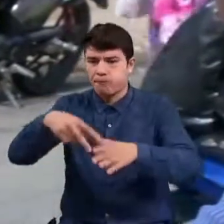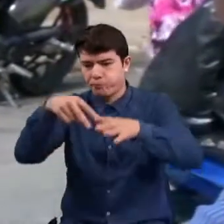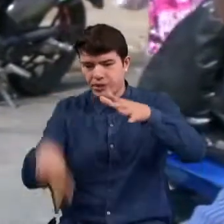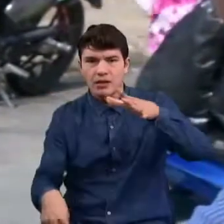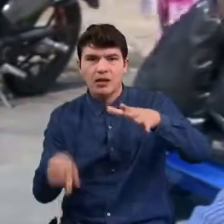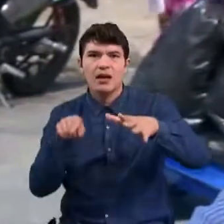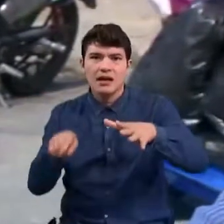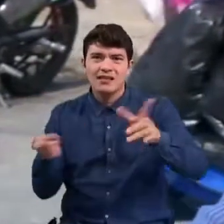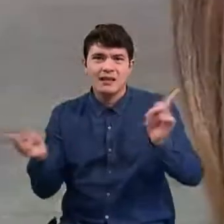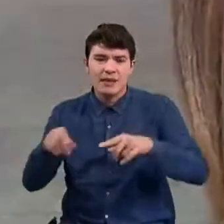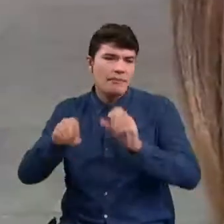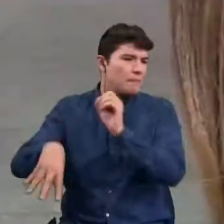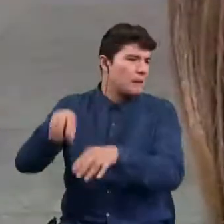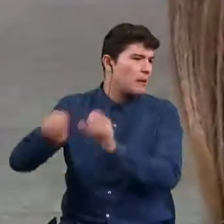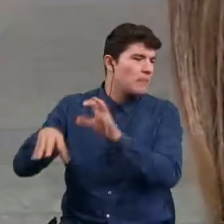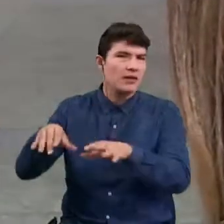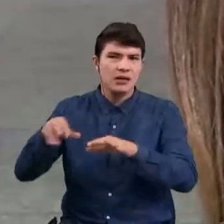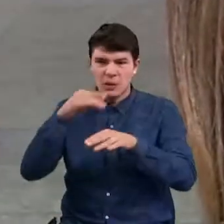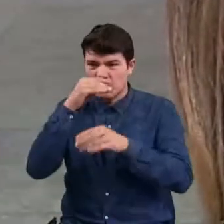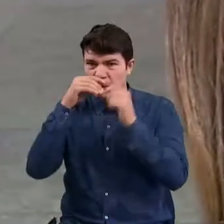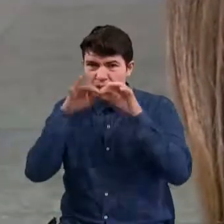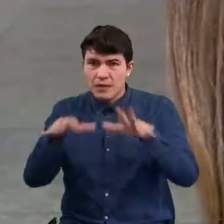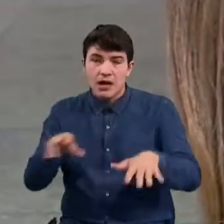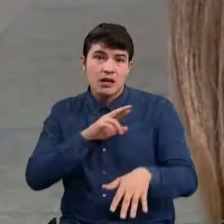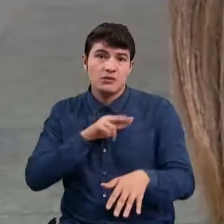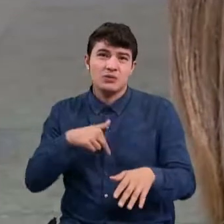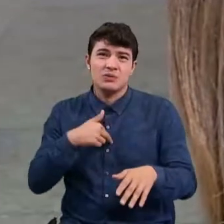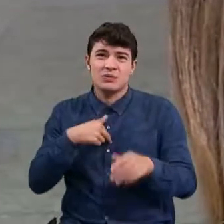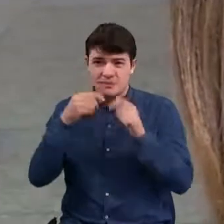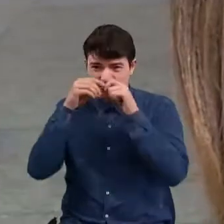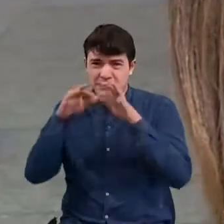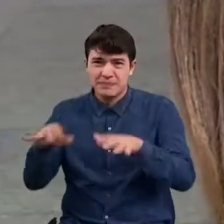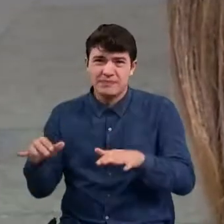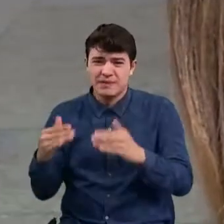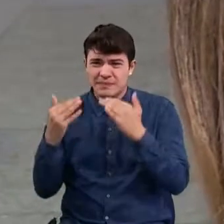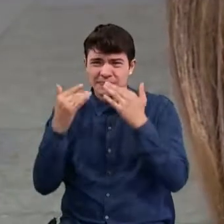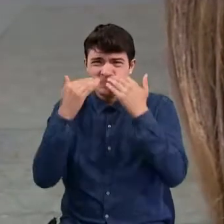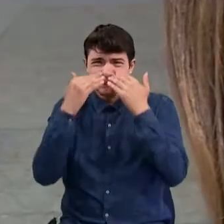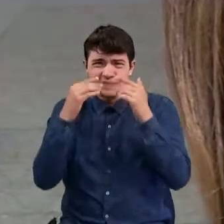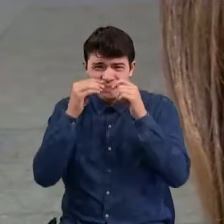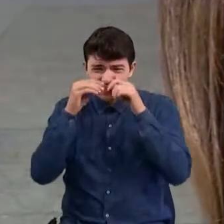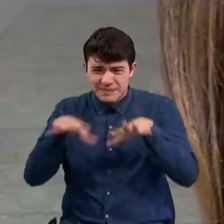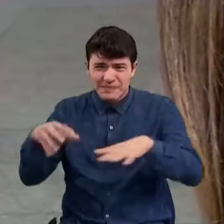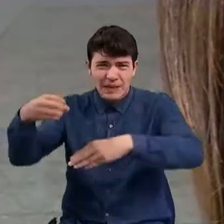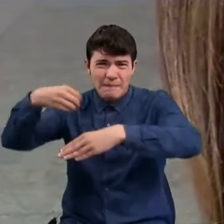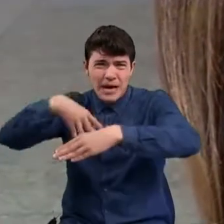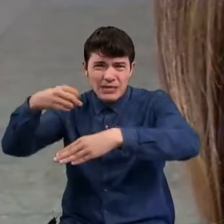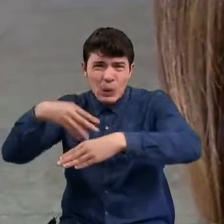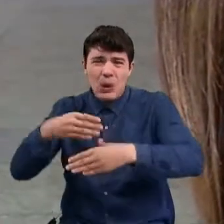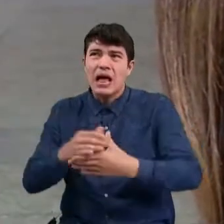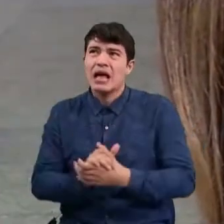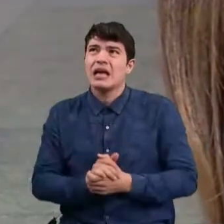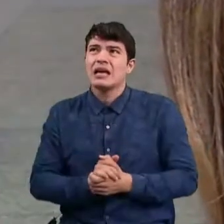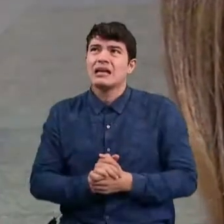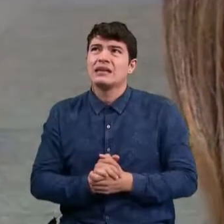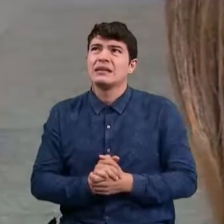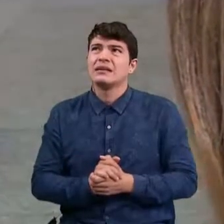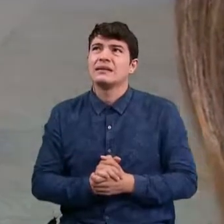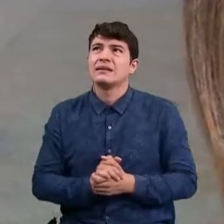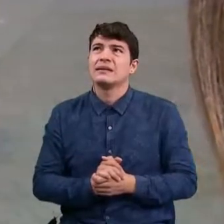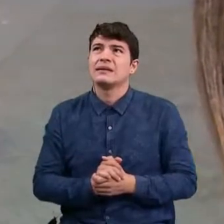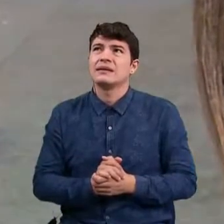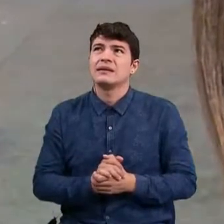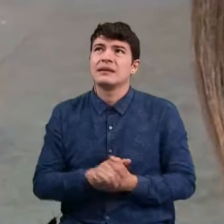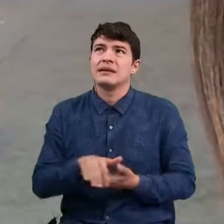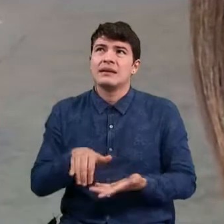contaminación para la plaza no es perjudicada por olores basuras por la